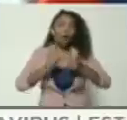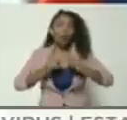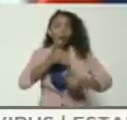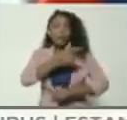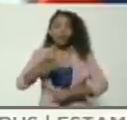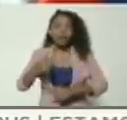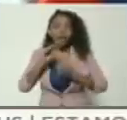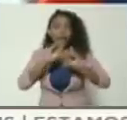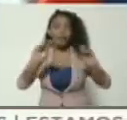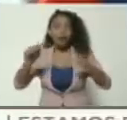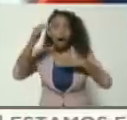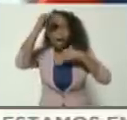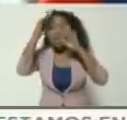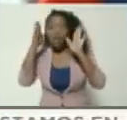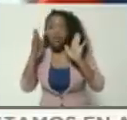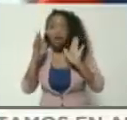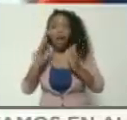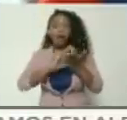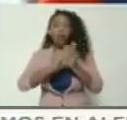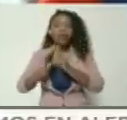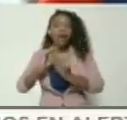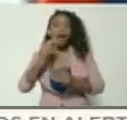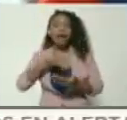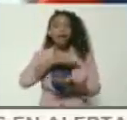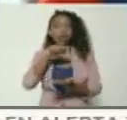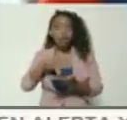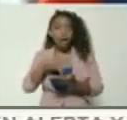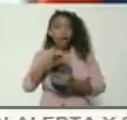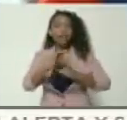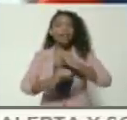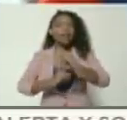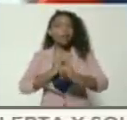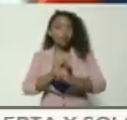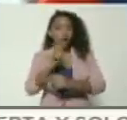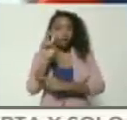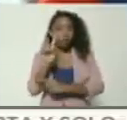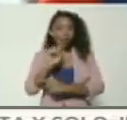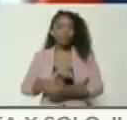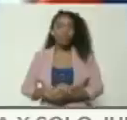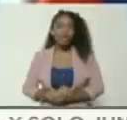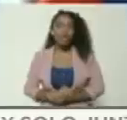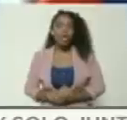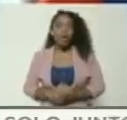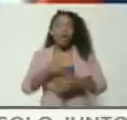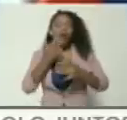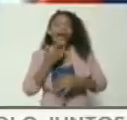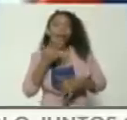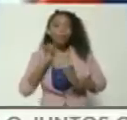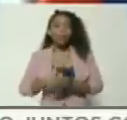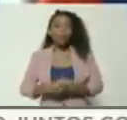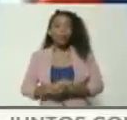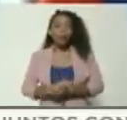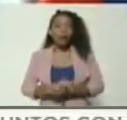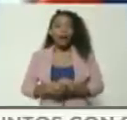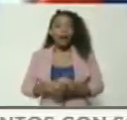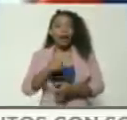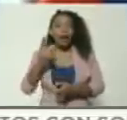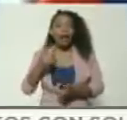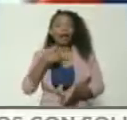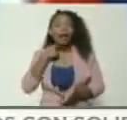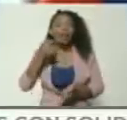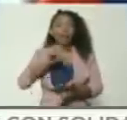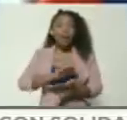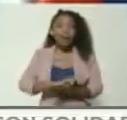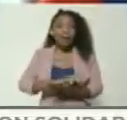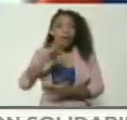atención de la comunidad nacional e internacional. Por ejemplo, el caso de la muerte del concejal Fernando